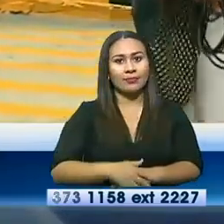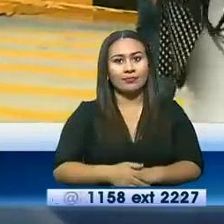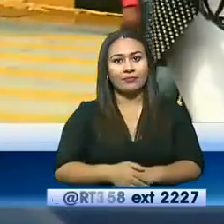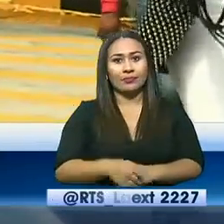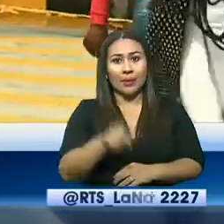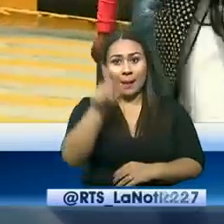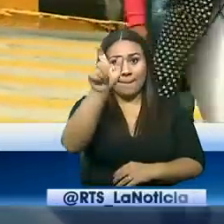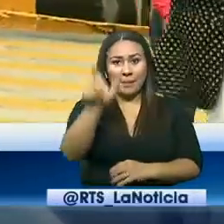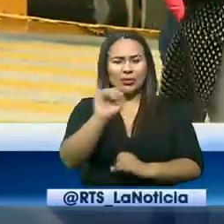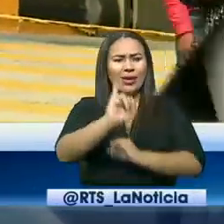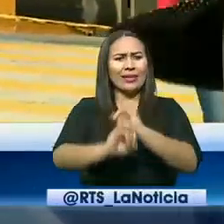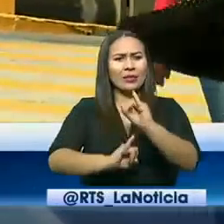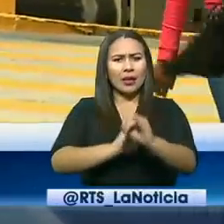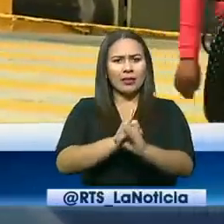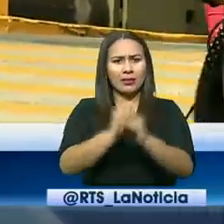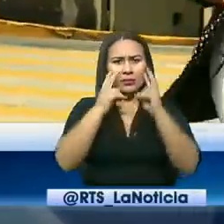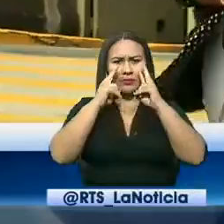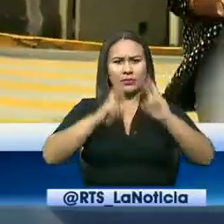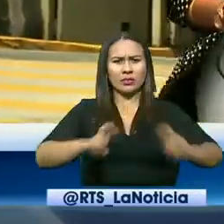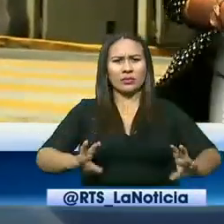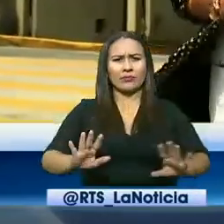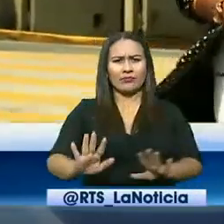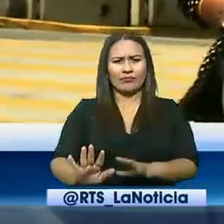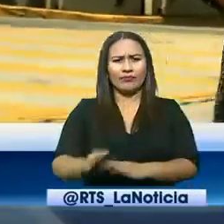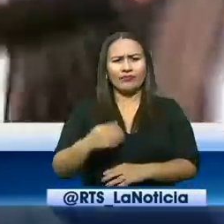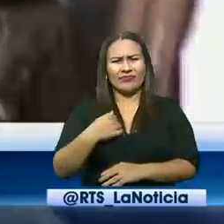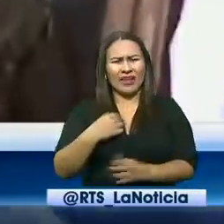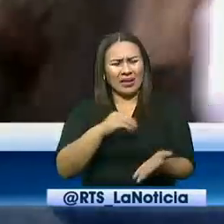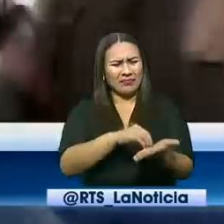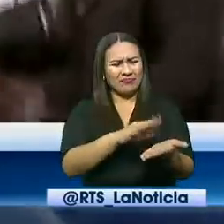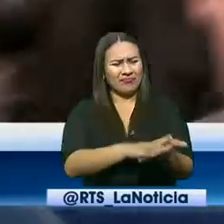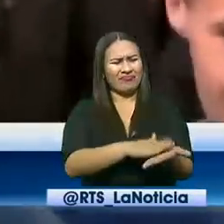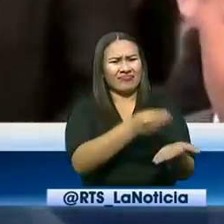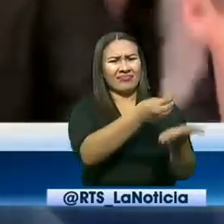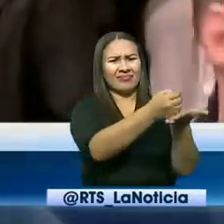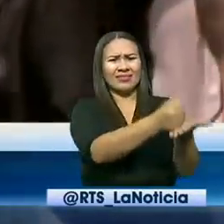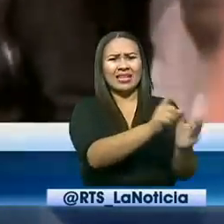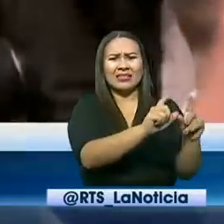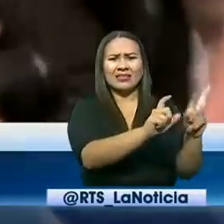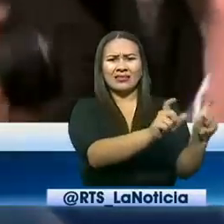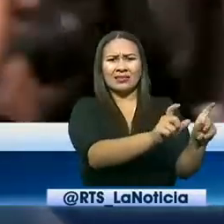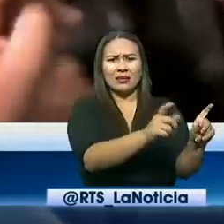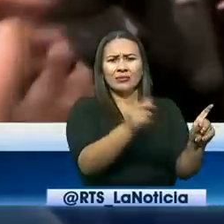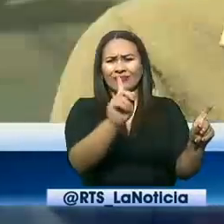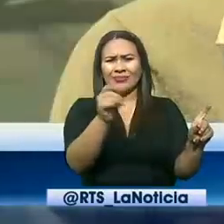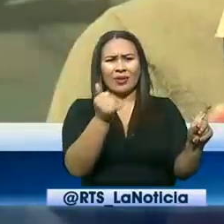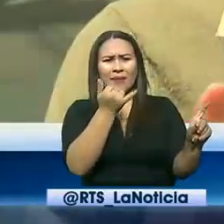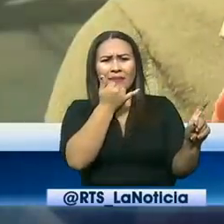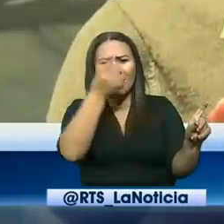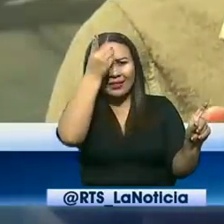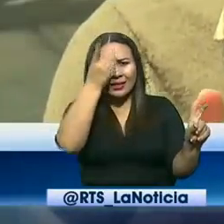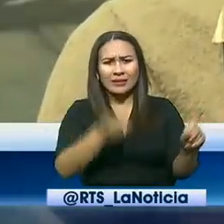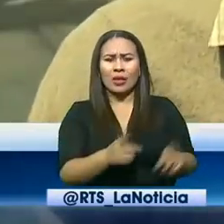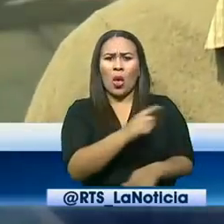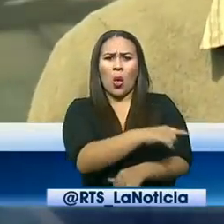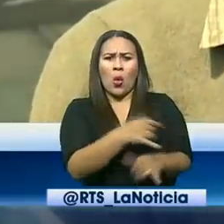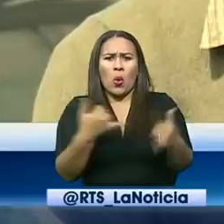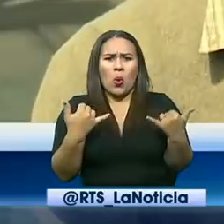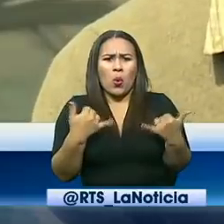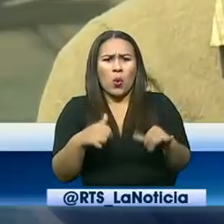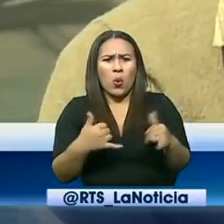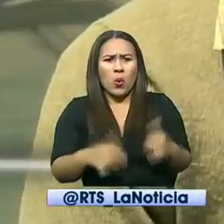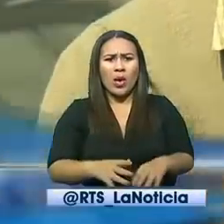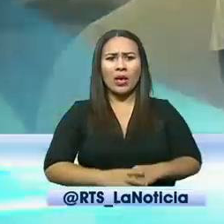analista internacional, la decisión de proporcionarle una naturalización de ese tipo a Assange fue infructuosa. Esta jugarreta que intentó